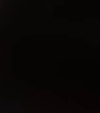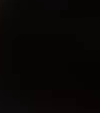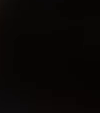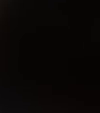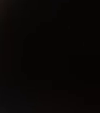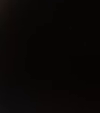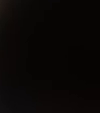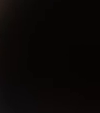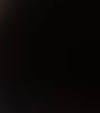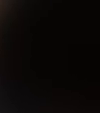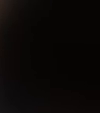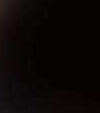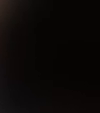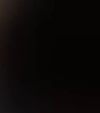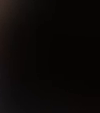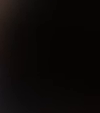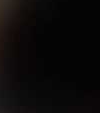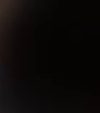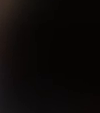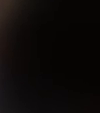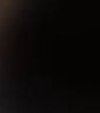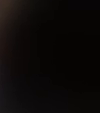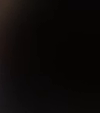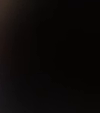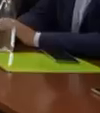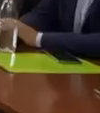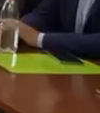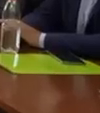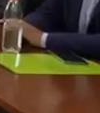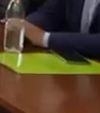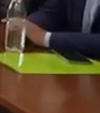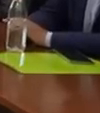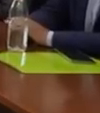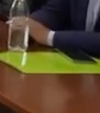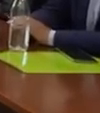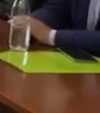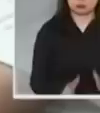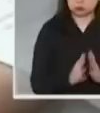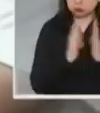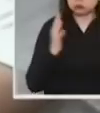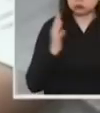Siches en la Araucanía al día siguiente que asuma el gobierno. Temo con Cuy.